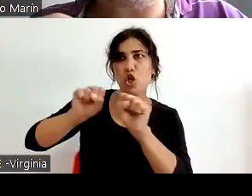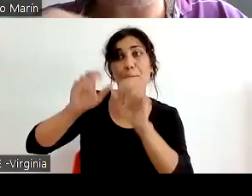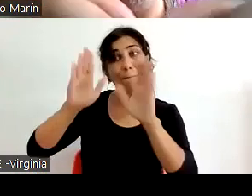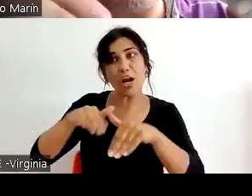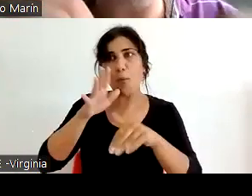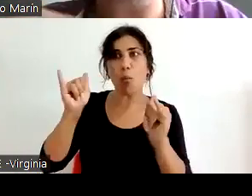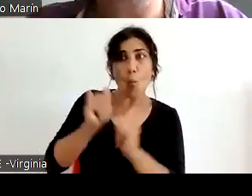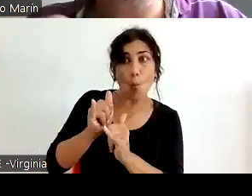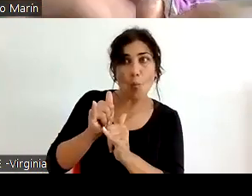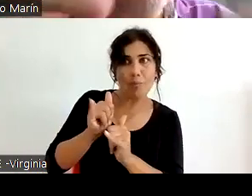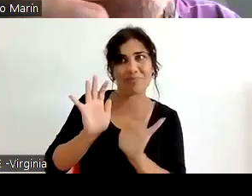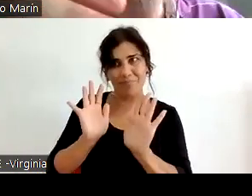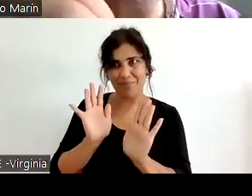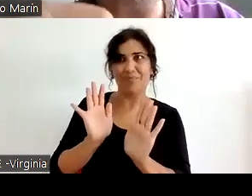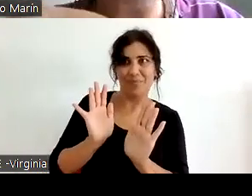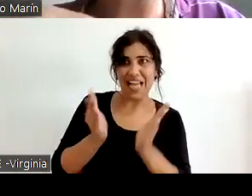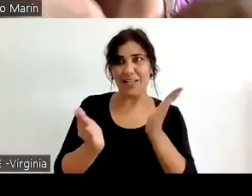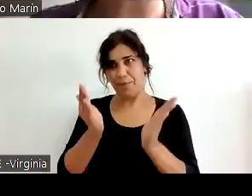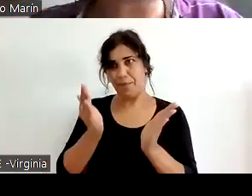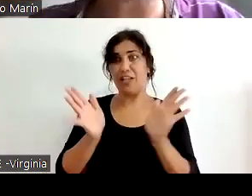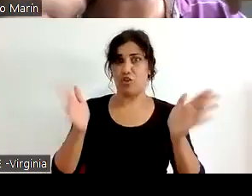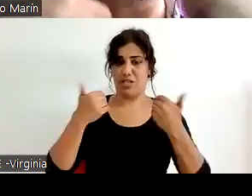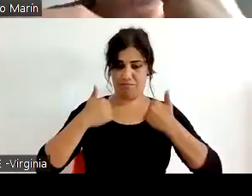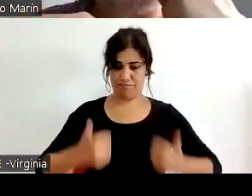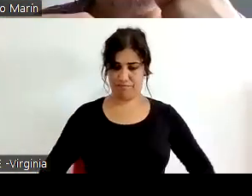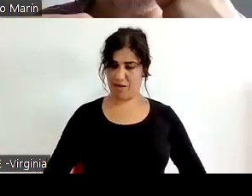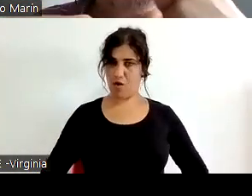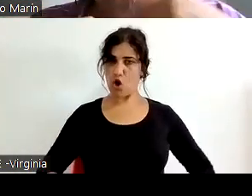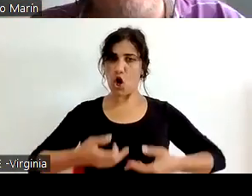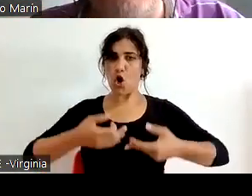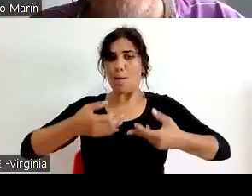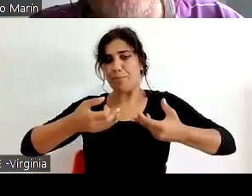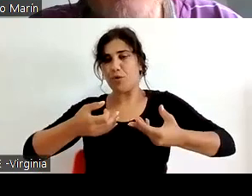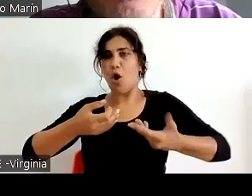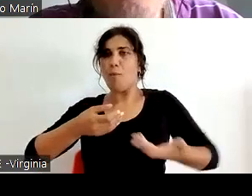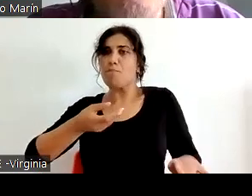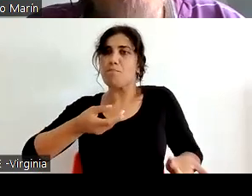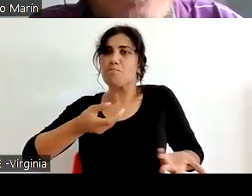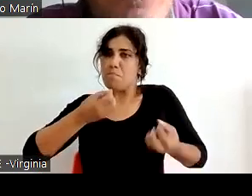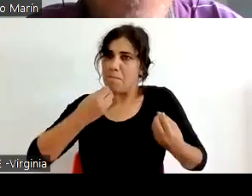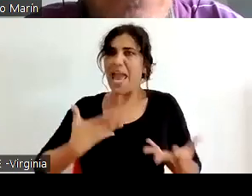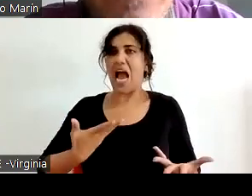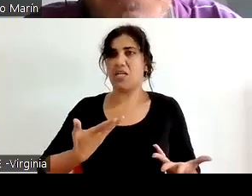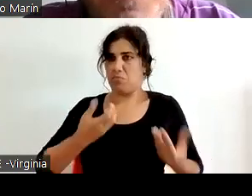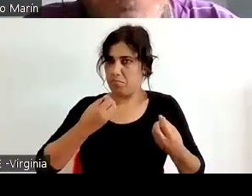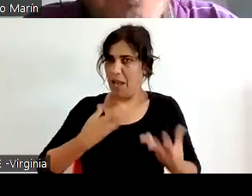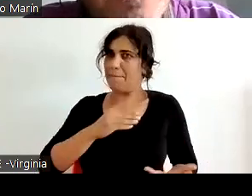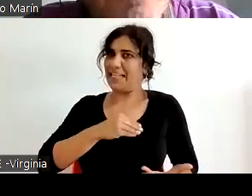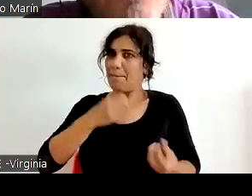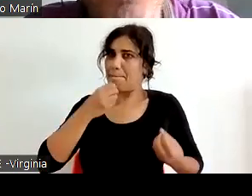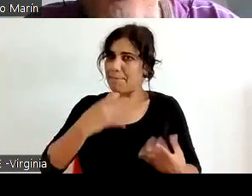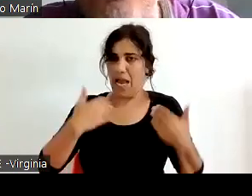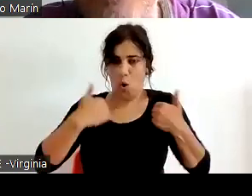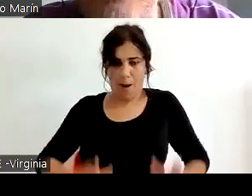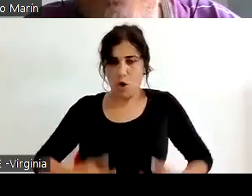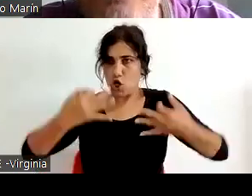un cuerpo, un organismo musculado de manera adecuada y siempre sin sobrepeso. Evitar la comida ultraprocesada sería el